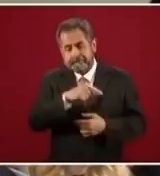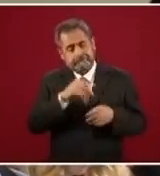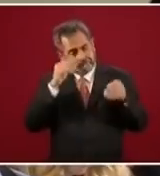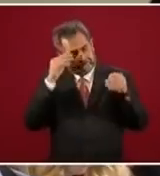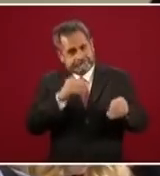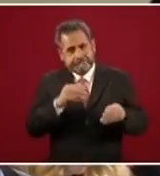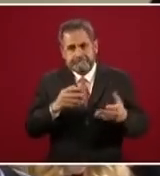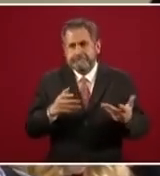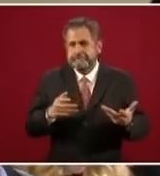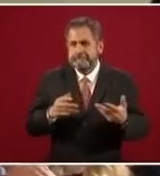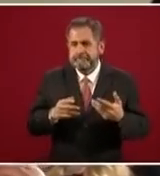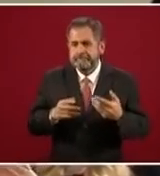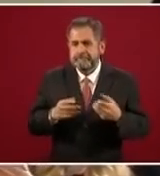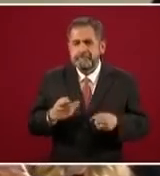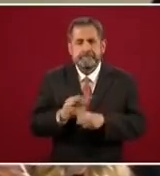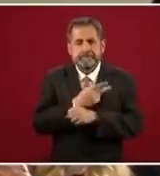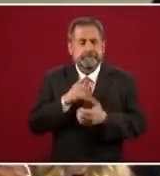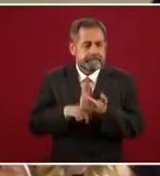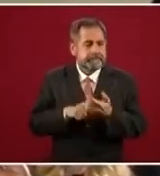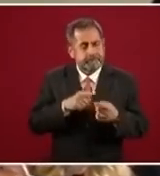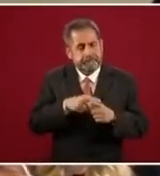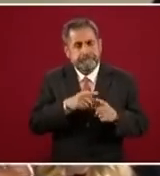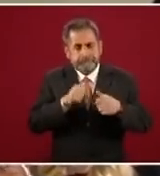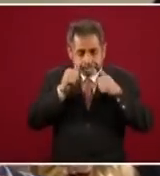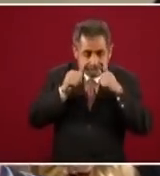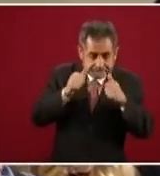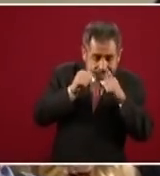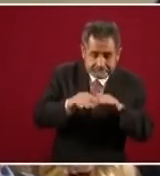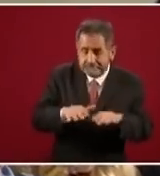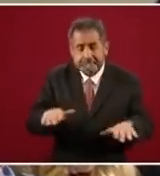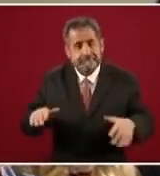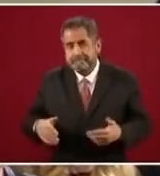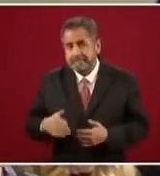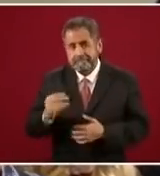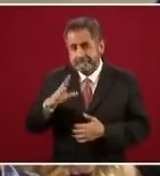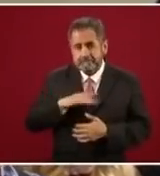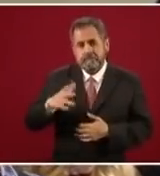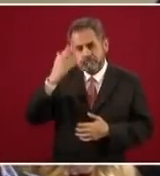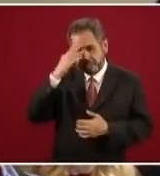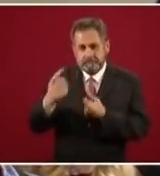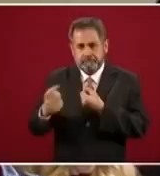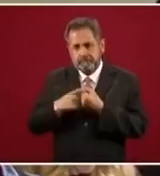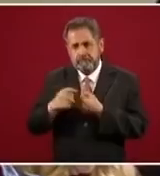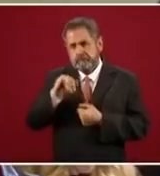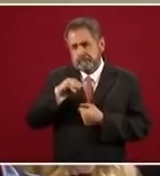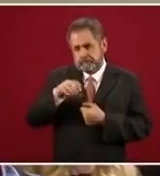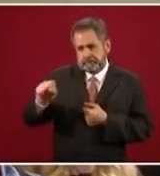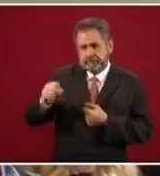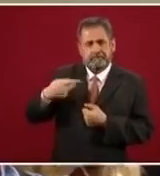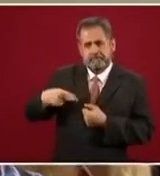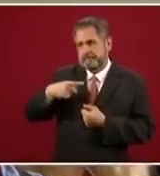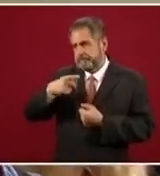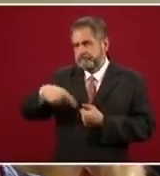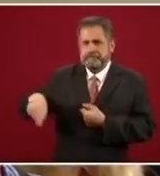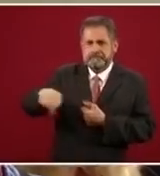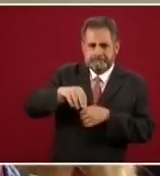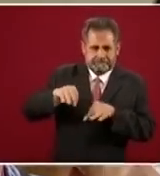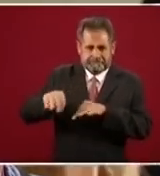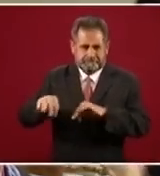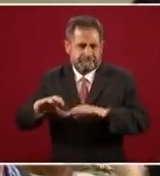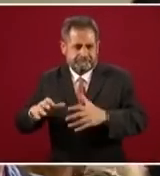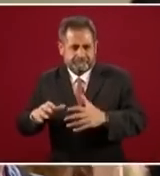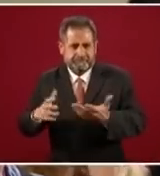ha provocado fuertes atrasos en la atención, sobre todo a los derechohabientes, que usted sabe, en el IMSS son los trabajadores, ¿verdad?